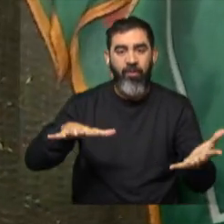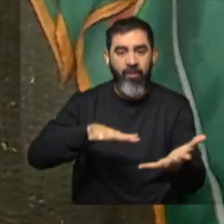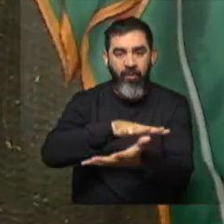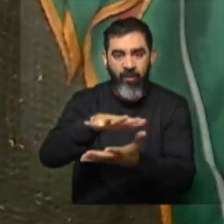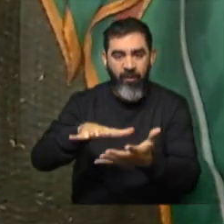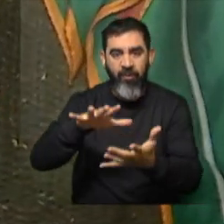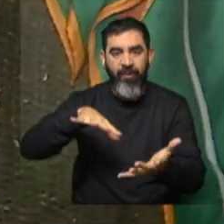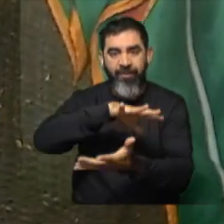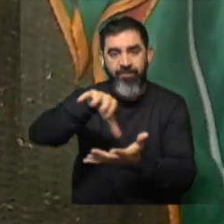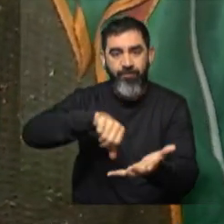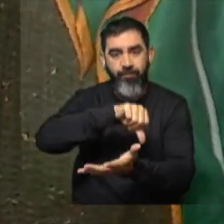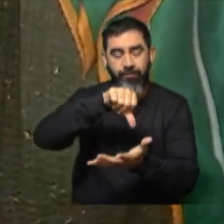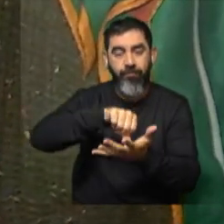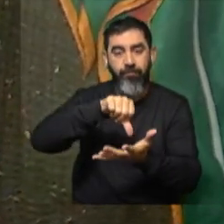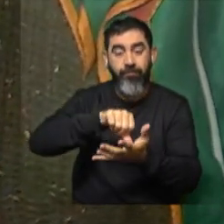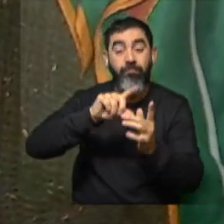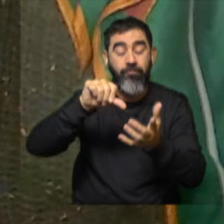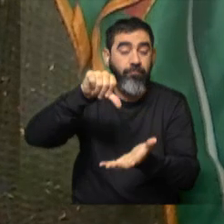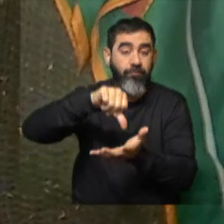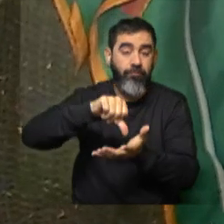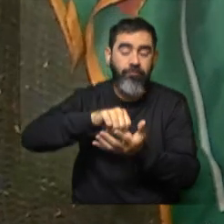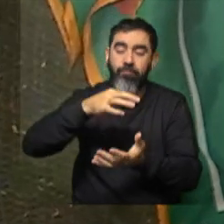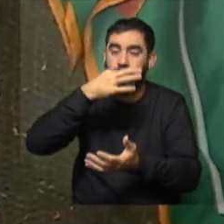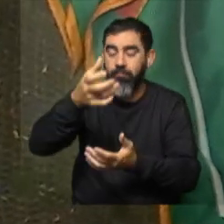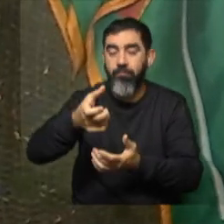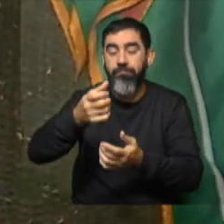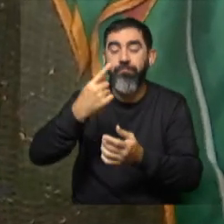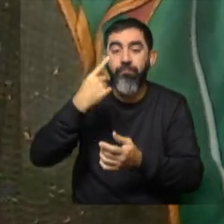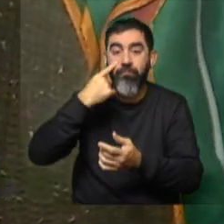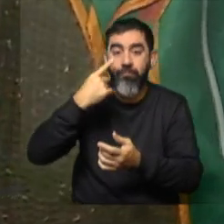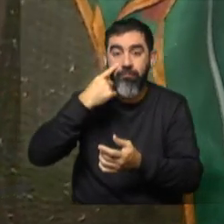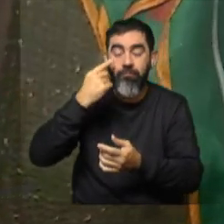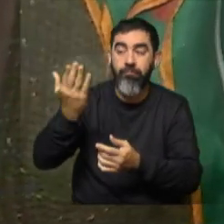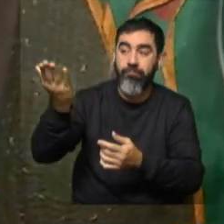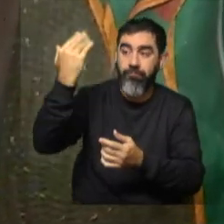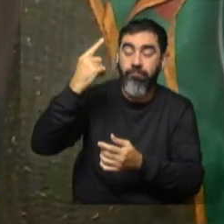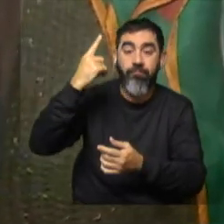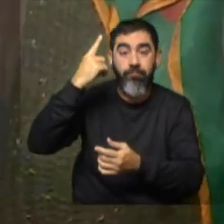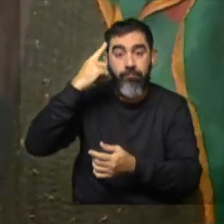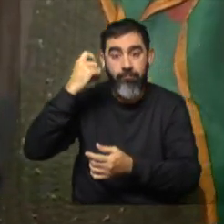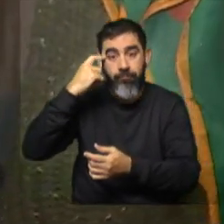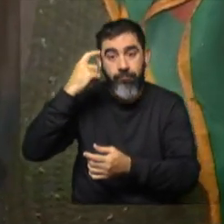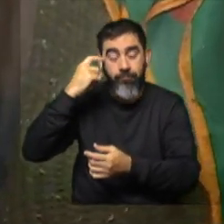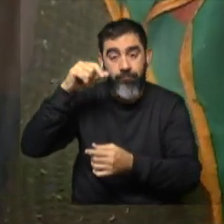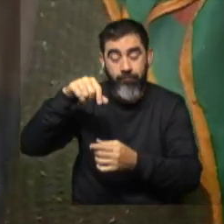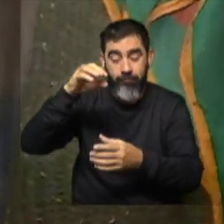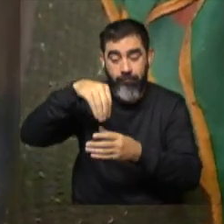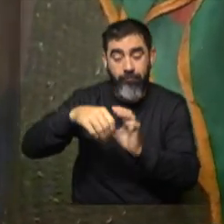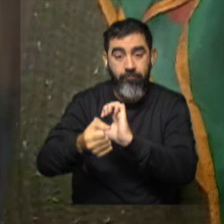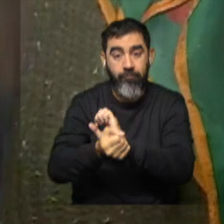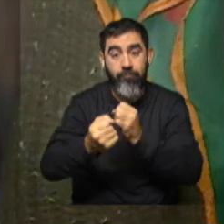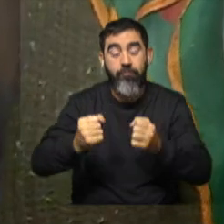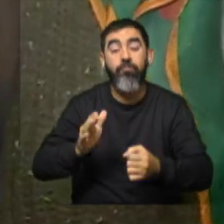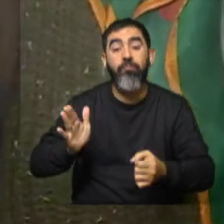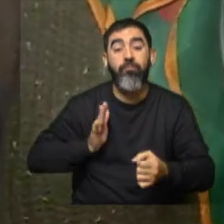y la ciudad toda, y también el país o quien venga, pueda conocer lo que fue esa experiencia dentro de una cárcel de